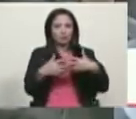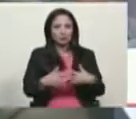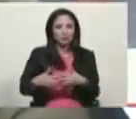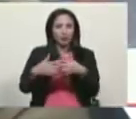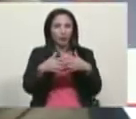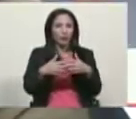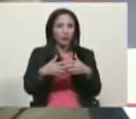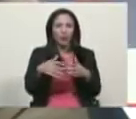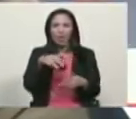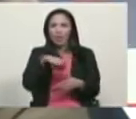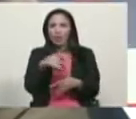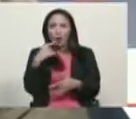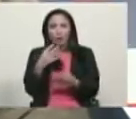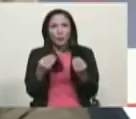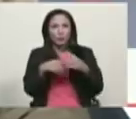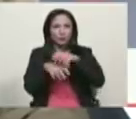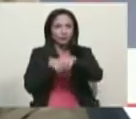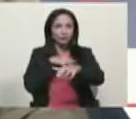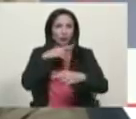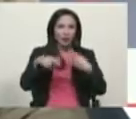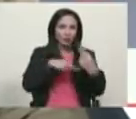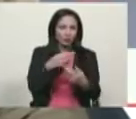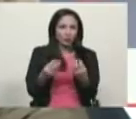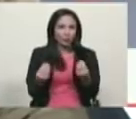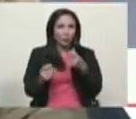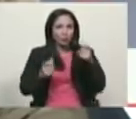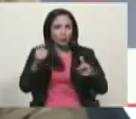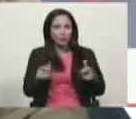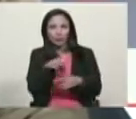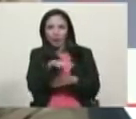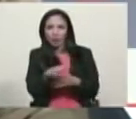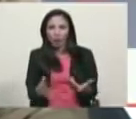¿De dónde sacó tanta gente esa revolución?